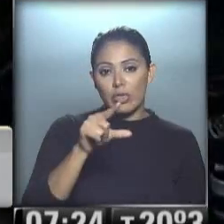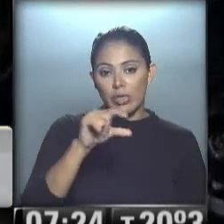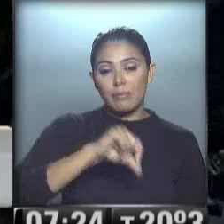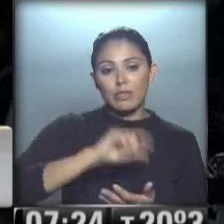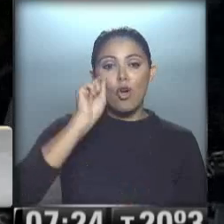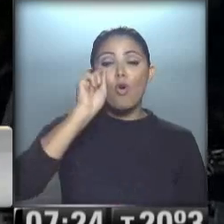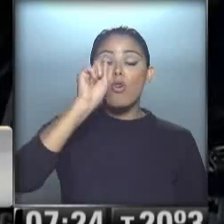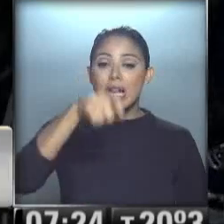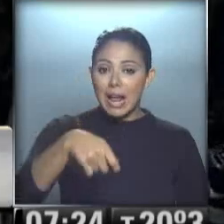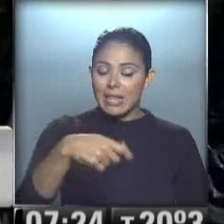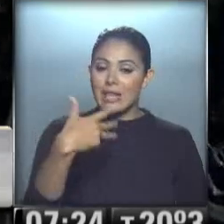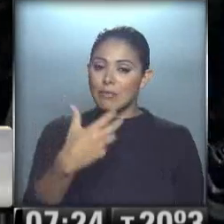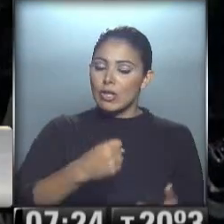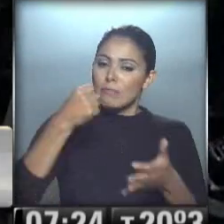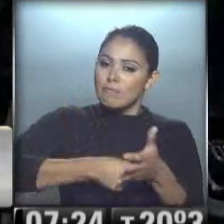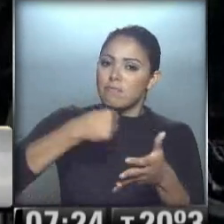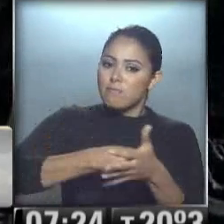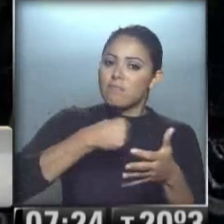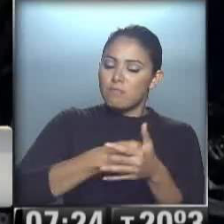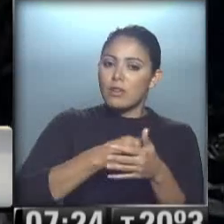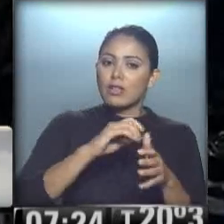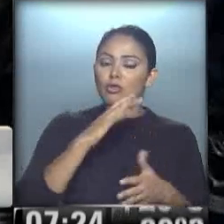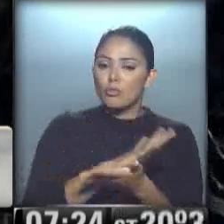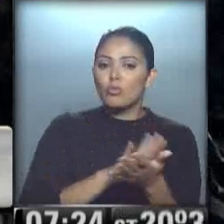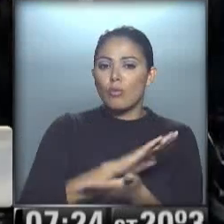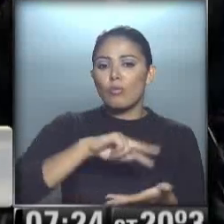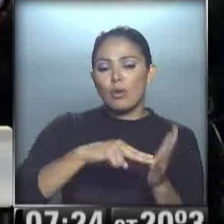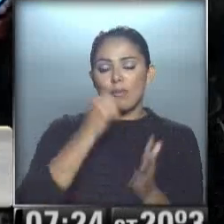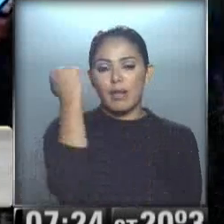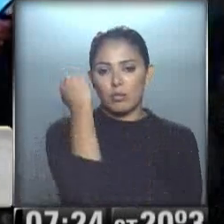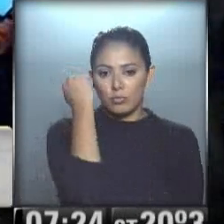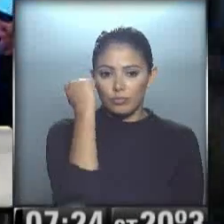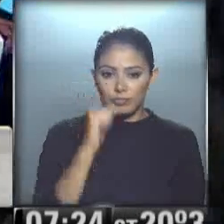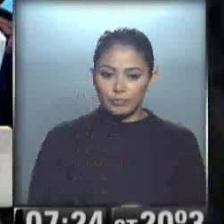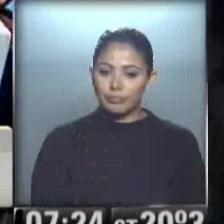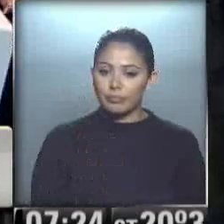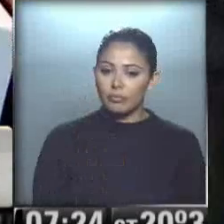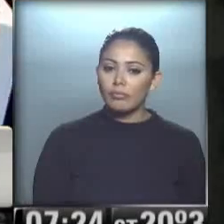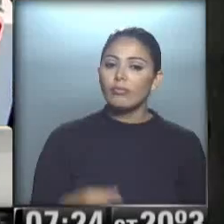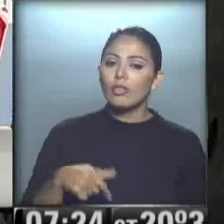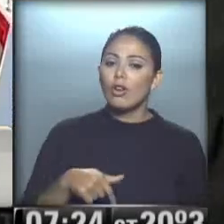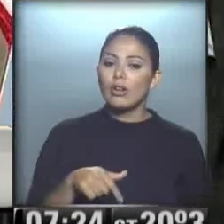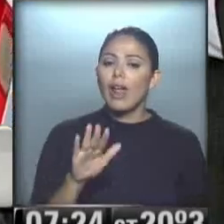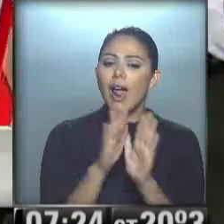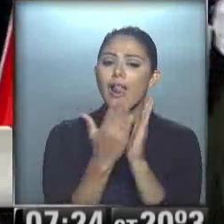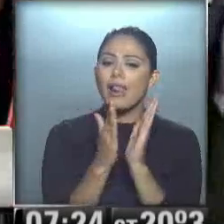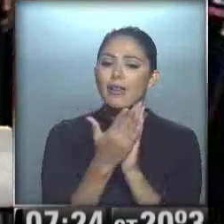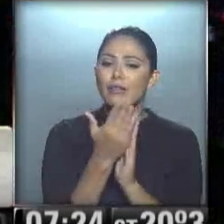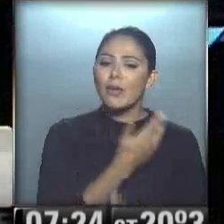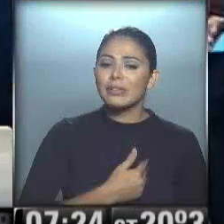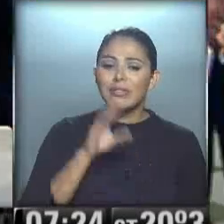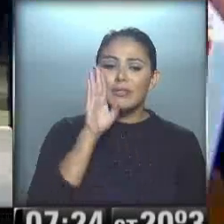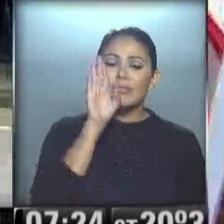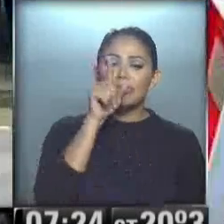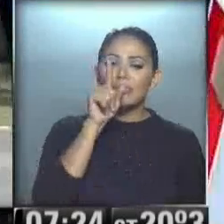Ucrania para poder palear la crisis económica frente aa situación buo ser el libro que le regala